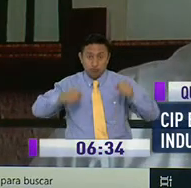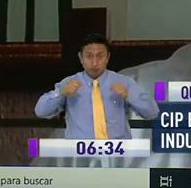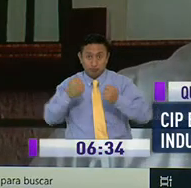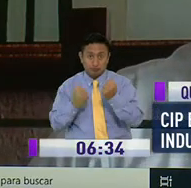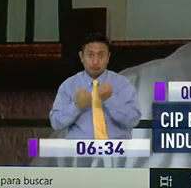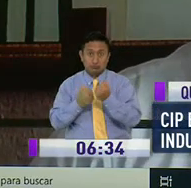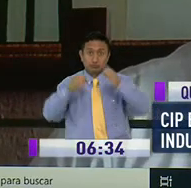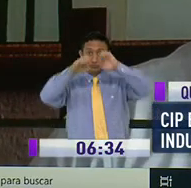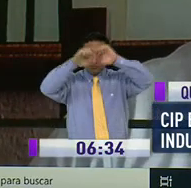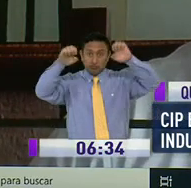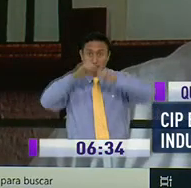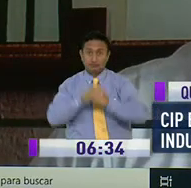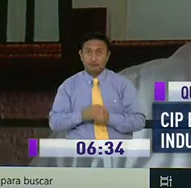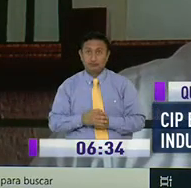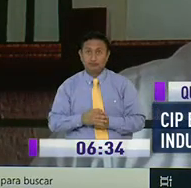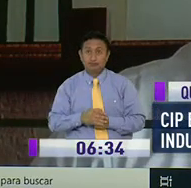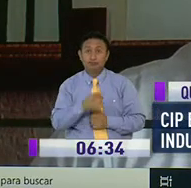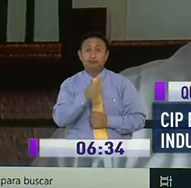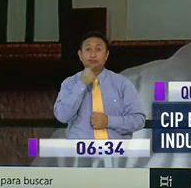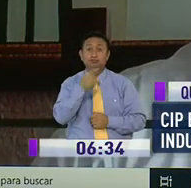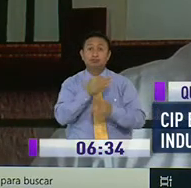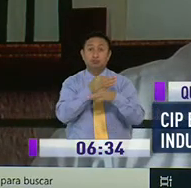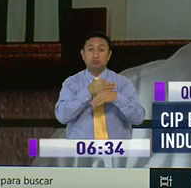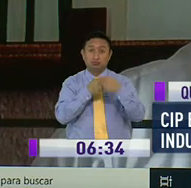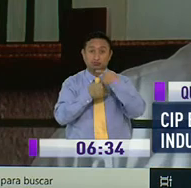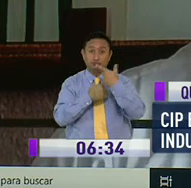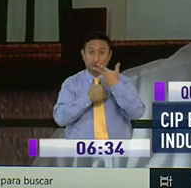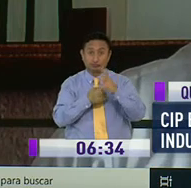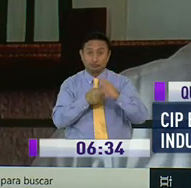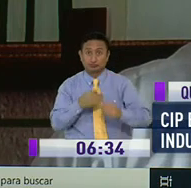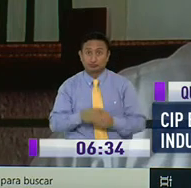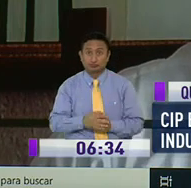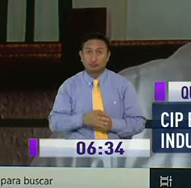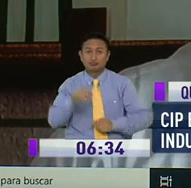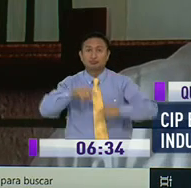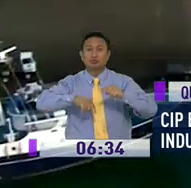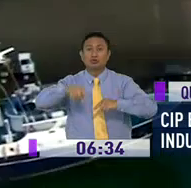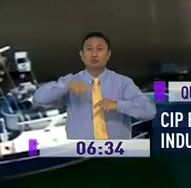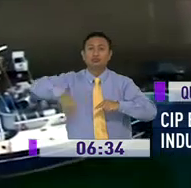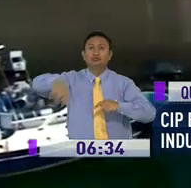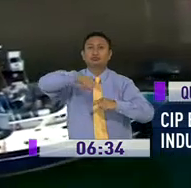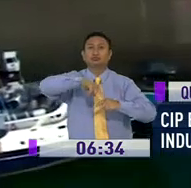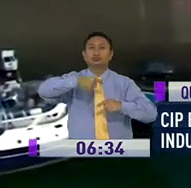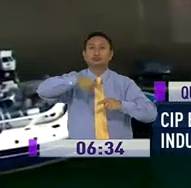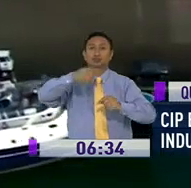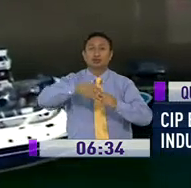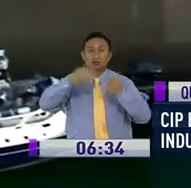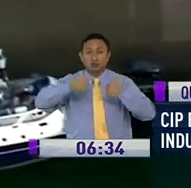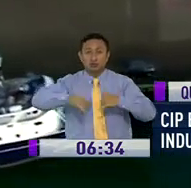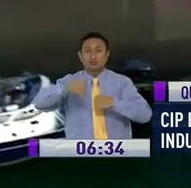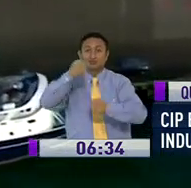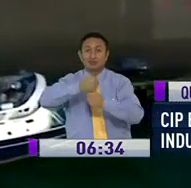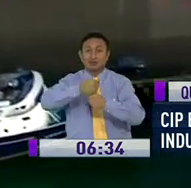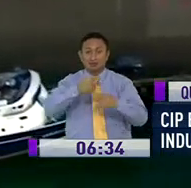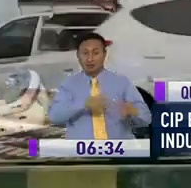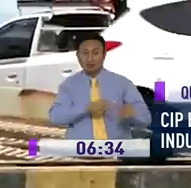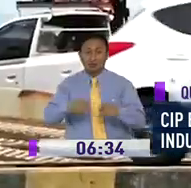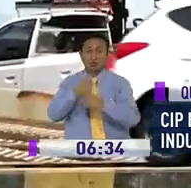sostenible la empresa. Según mencionó el funcionario, también existirían algunos ejes para continuar con los planes